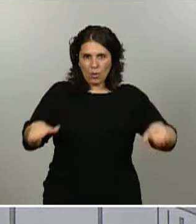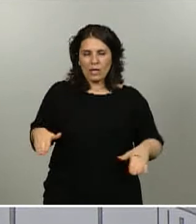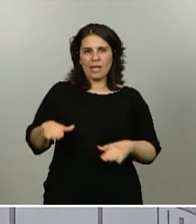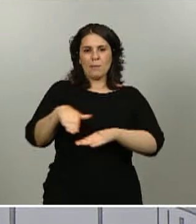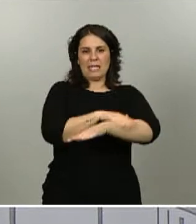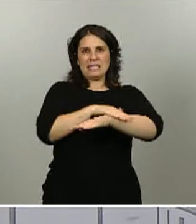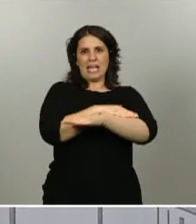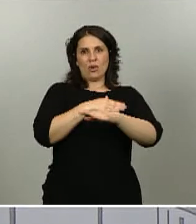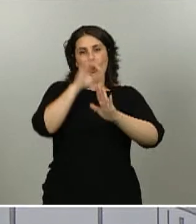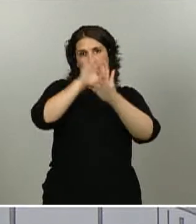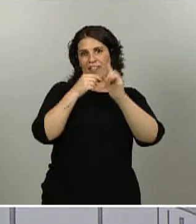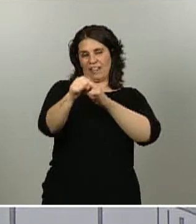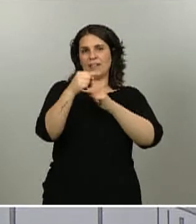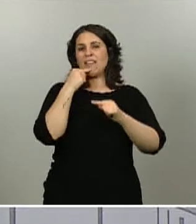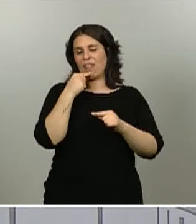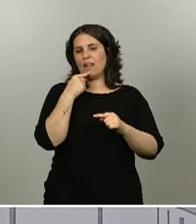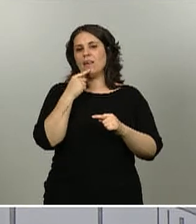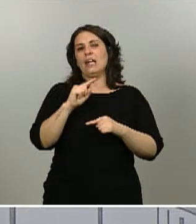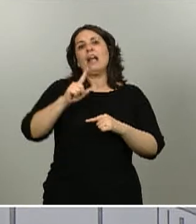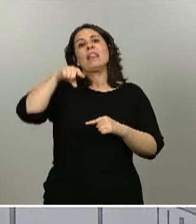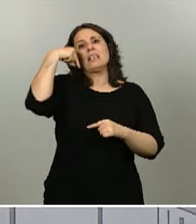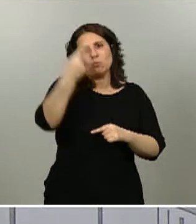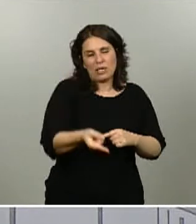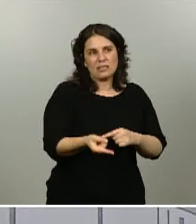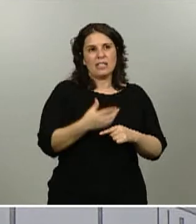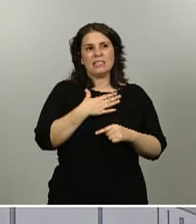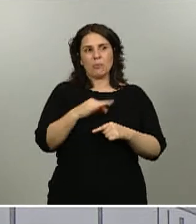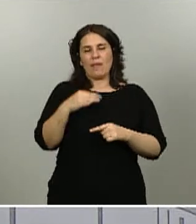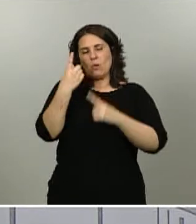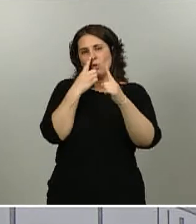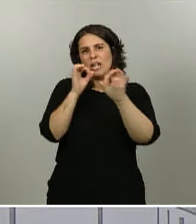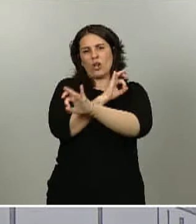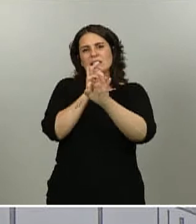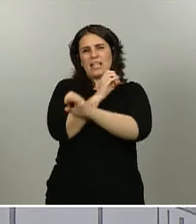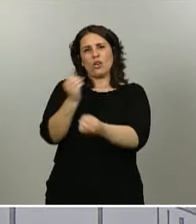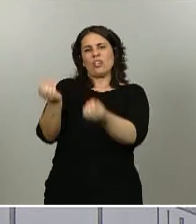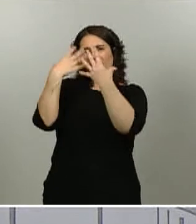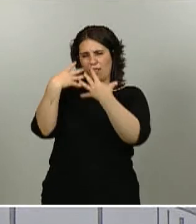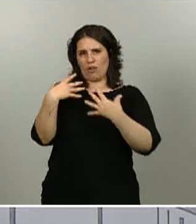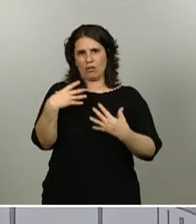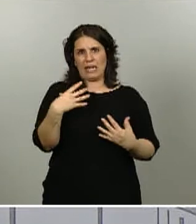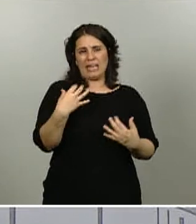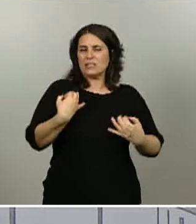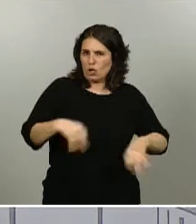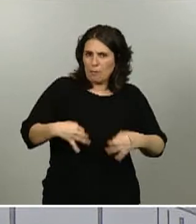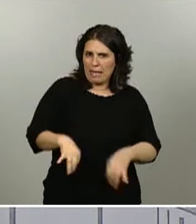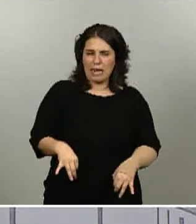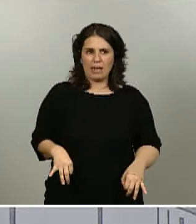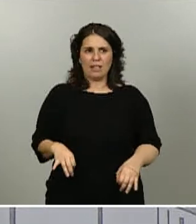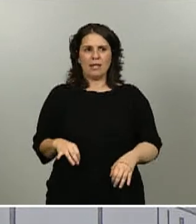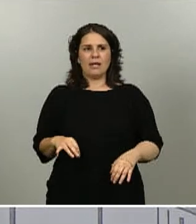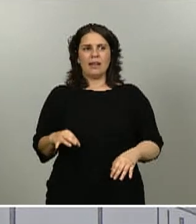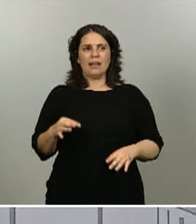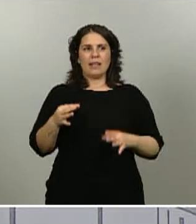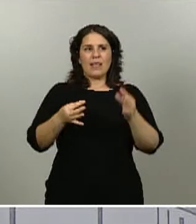cosa, luego siempre se pueden cometer algunos errores de notificación, que es normal. El dato es el que llega